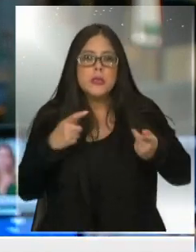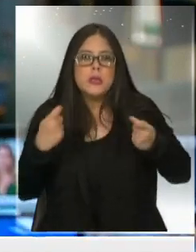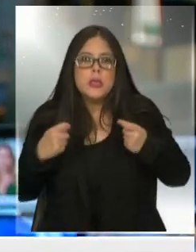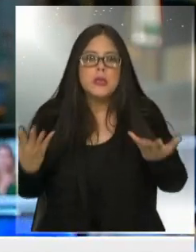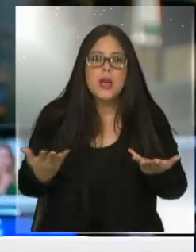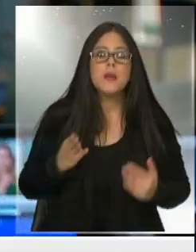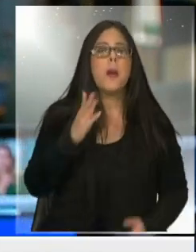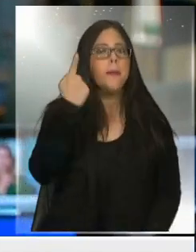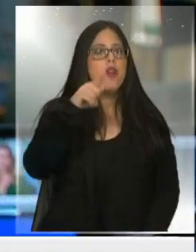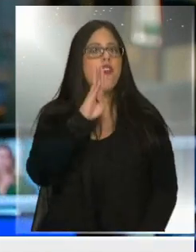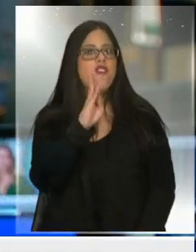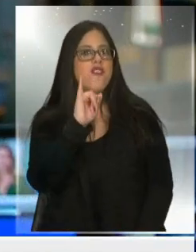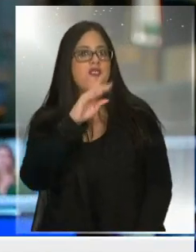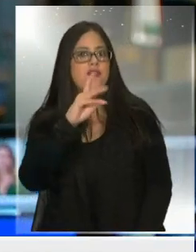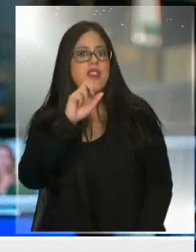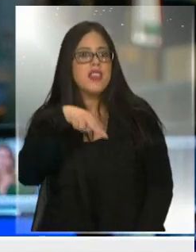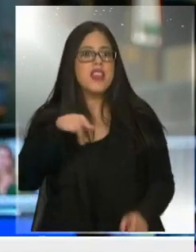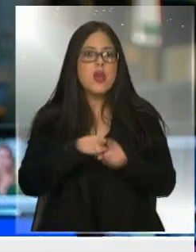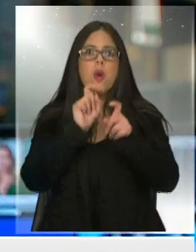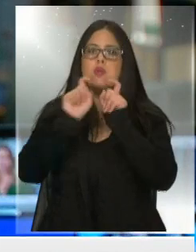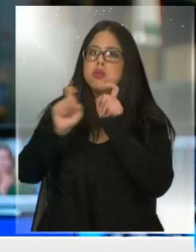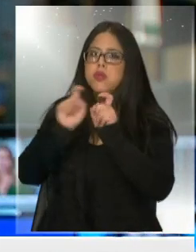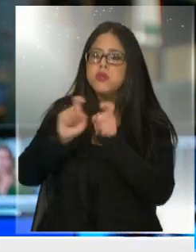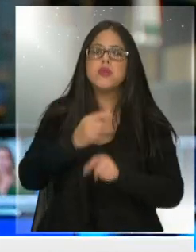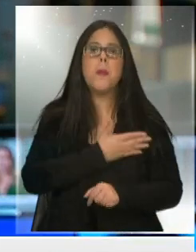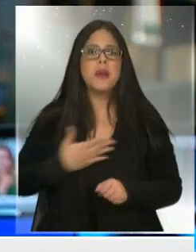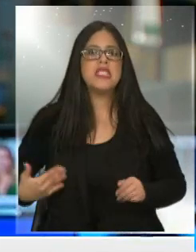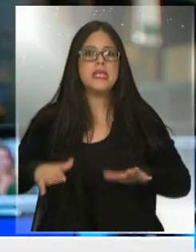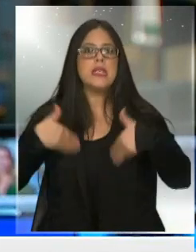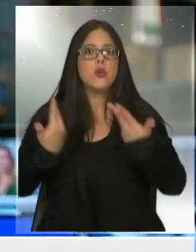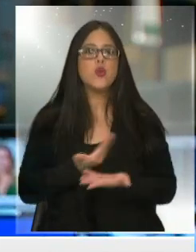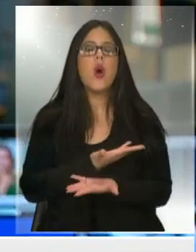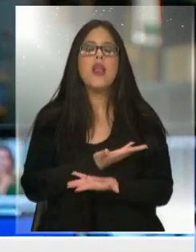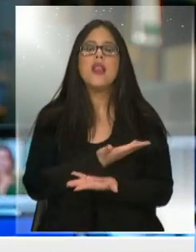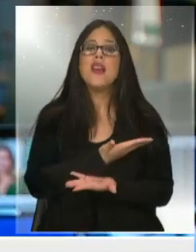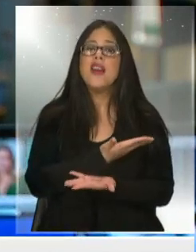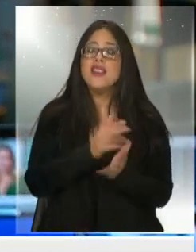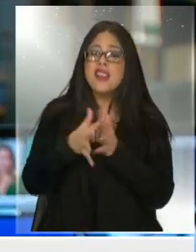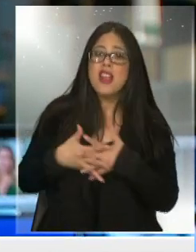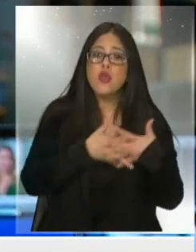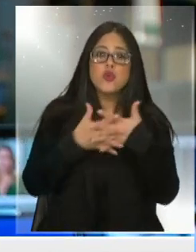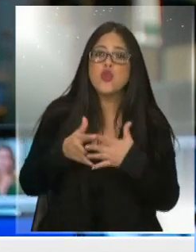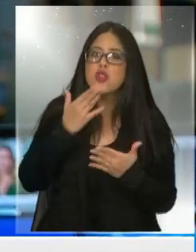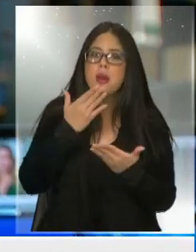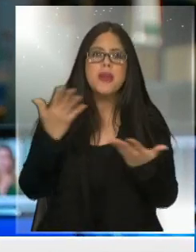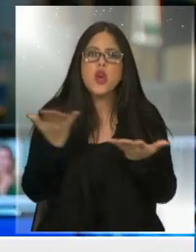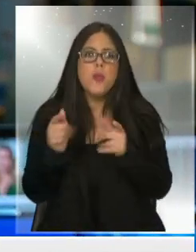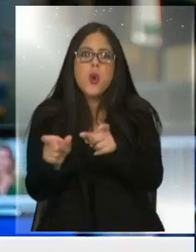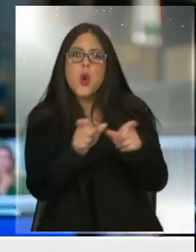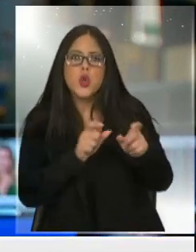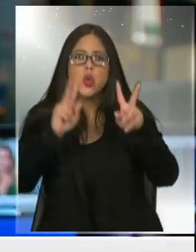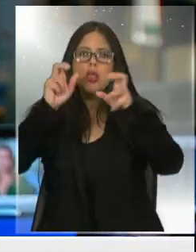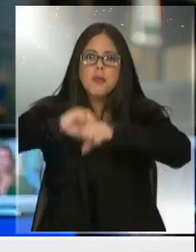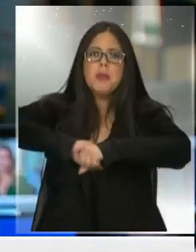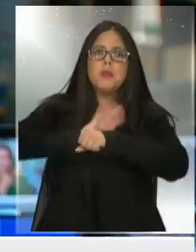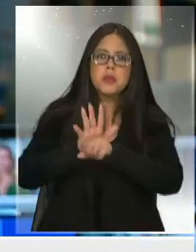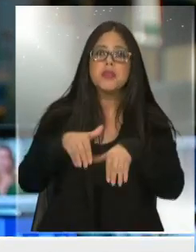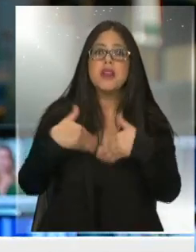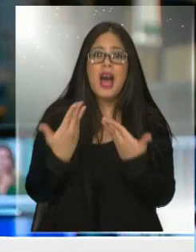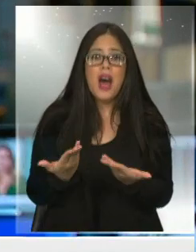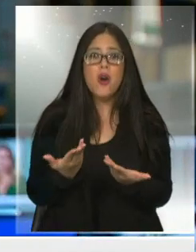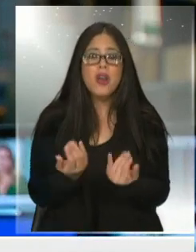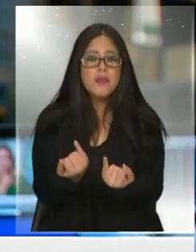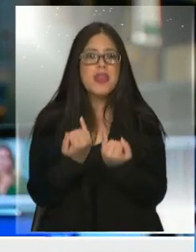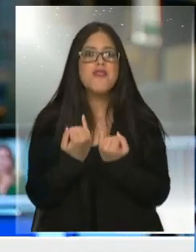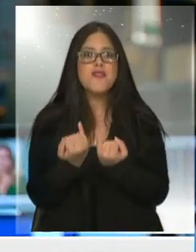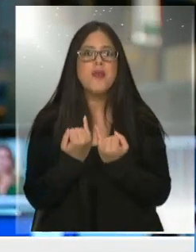ha intensificado sus críticas sobre Trump y su manejo, obviamente, respecto del COVID-19, esta pandemia planetaria. Paz González, a esta hora,